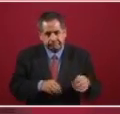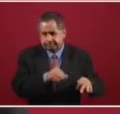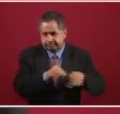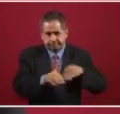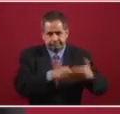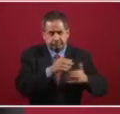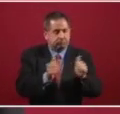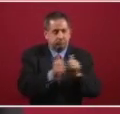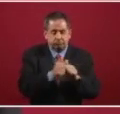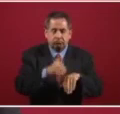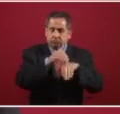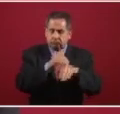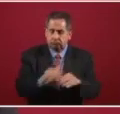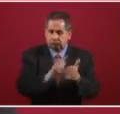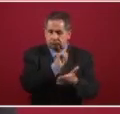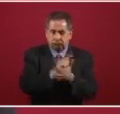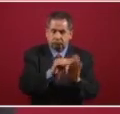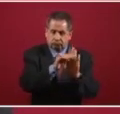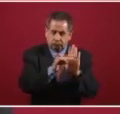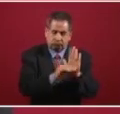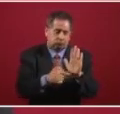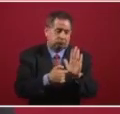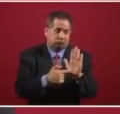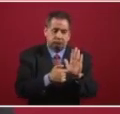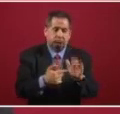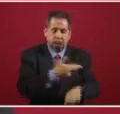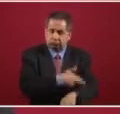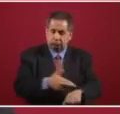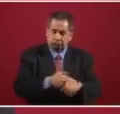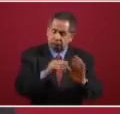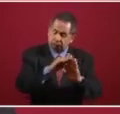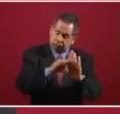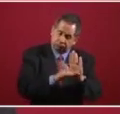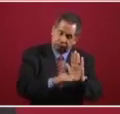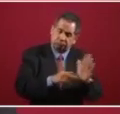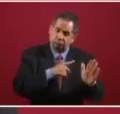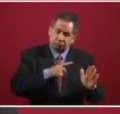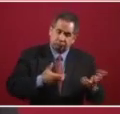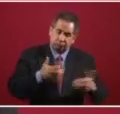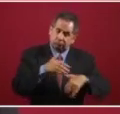trabajar con apego a la ley, a los procedimientos.